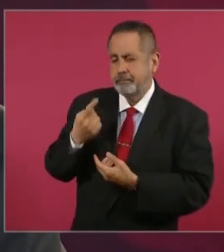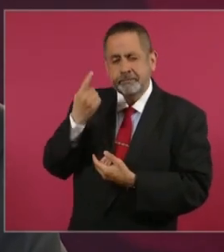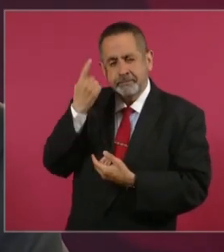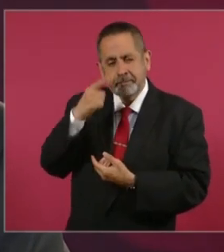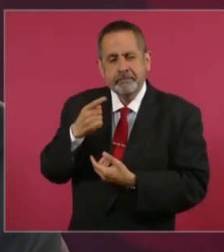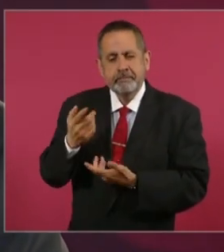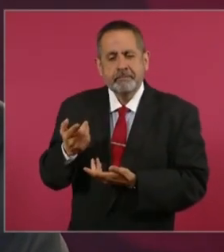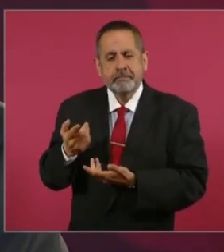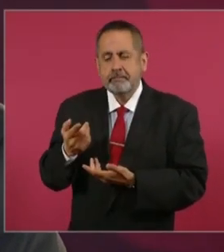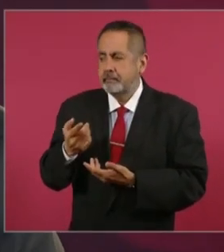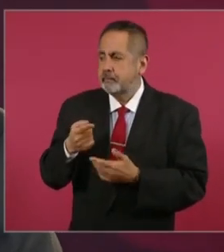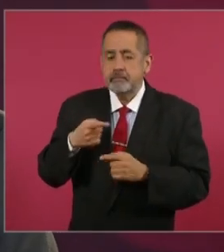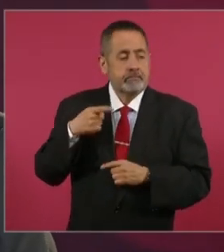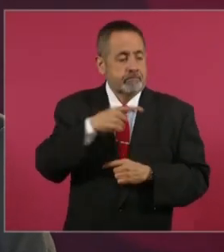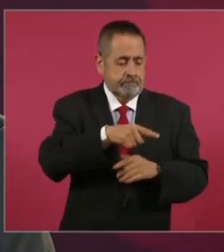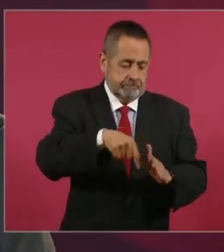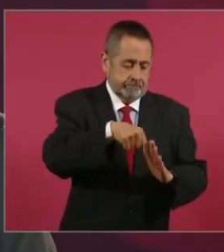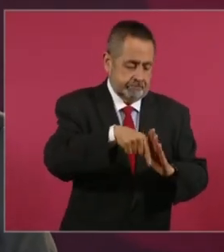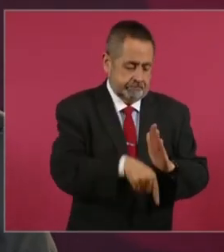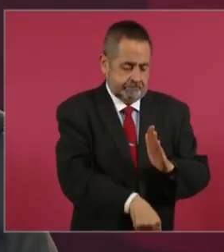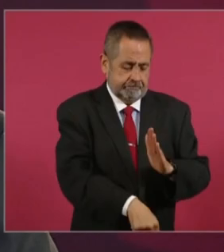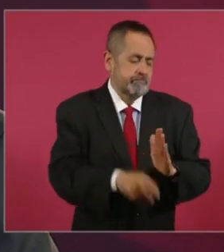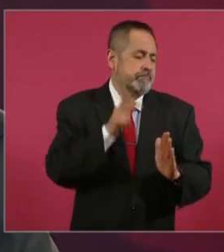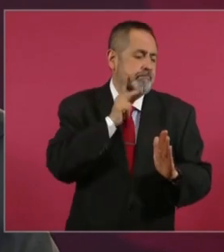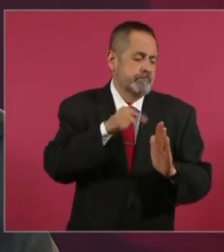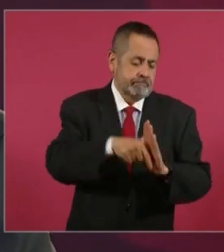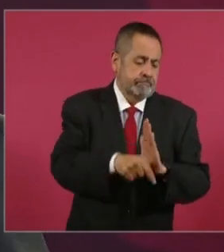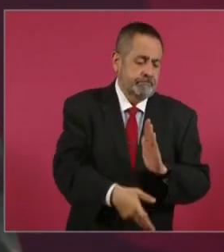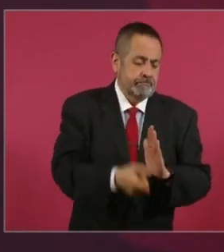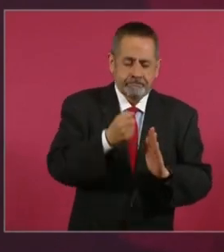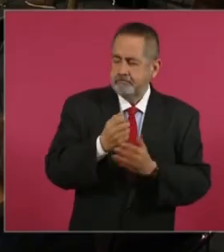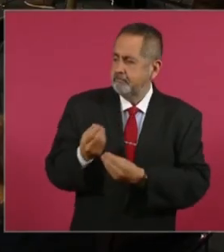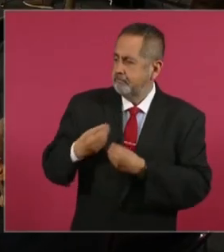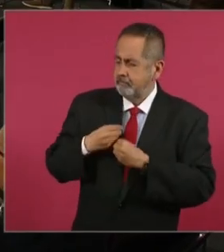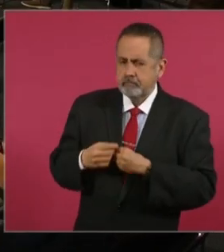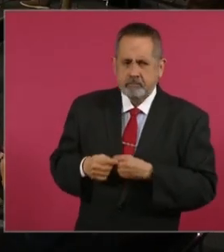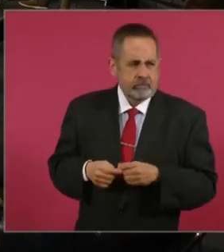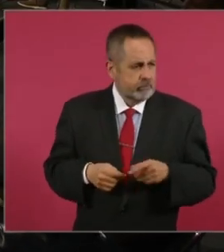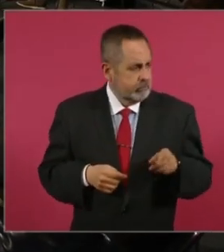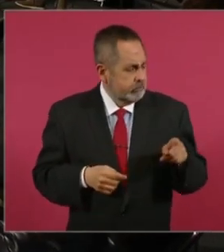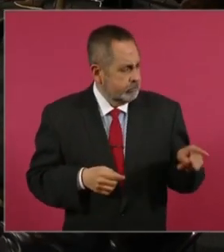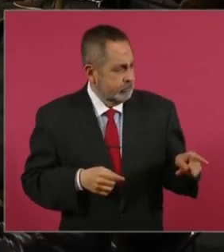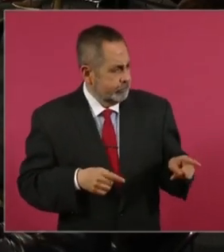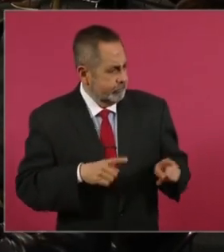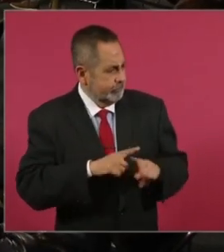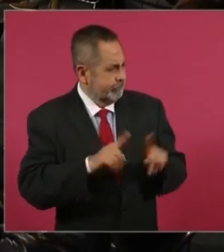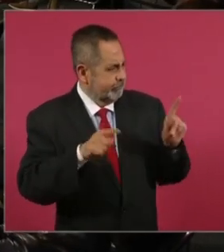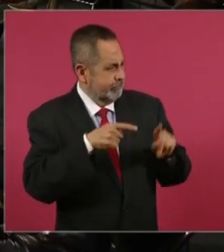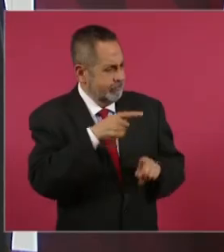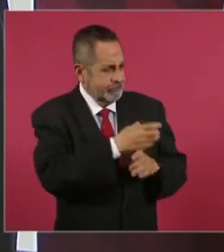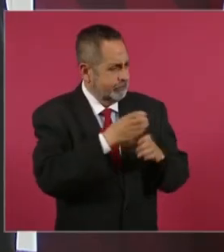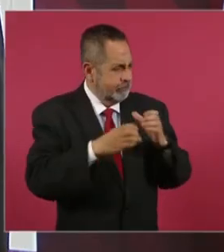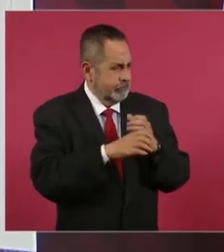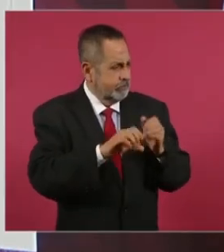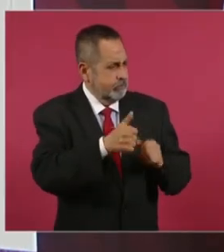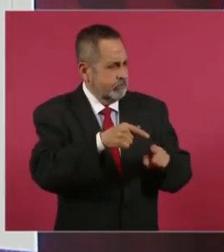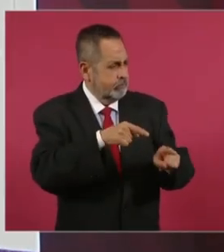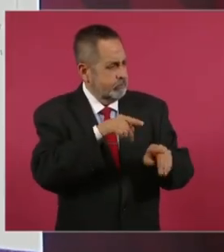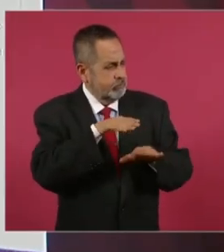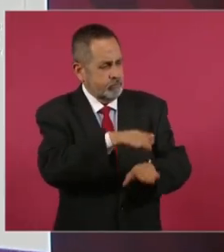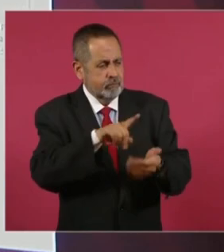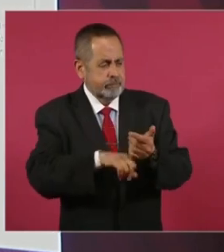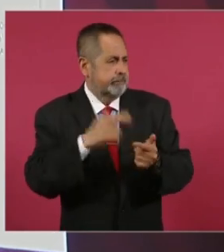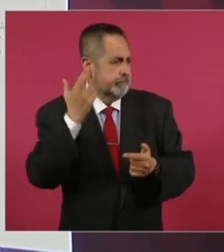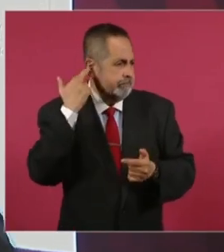perforar pozos petroleros. Oye, pero si tú eres de la radio